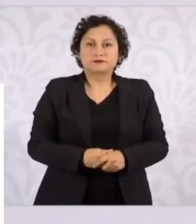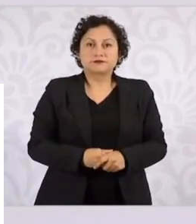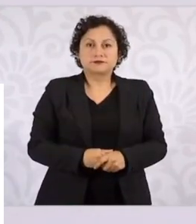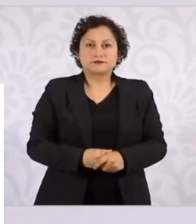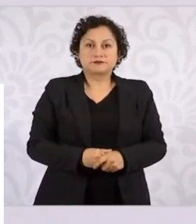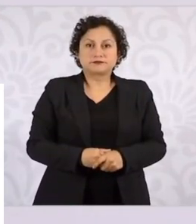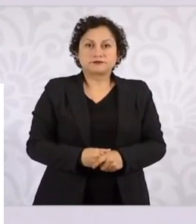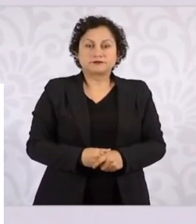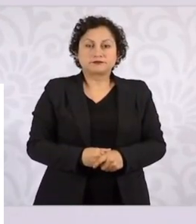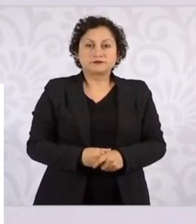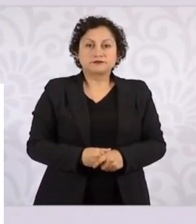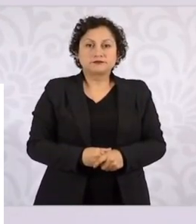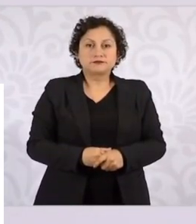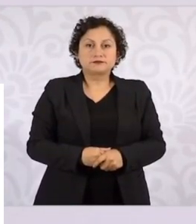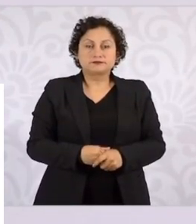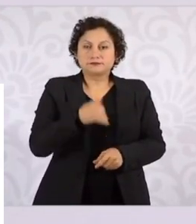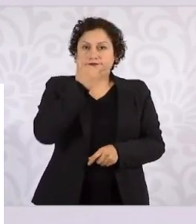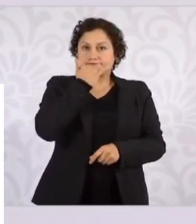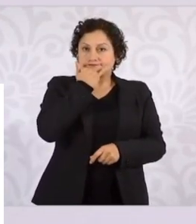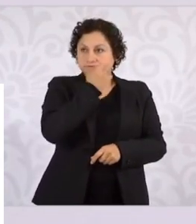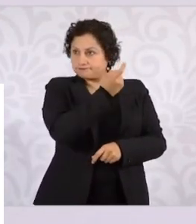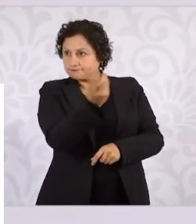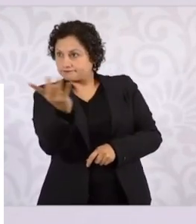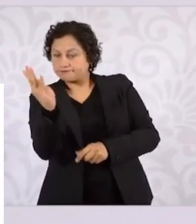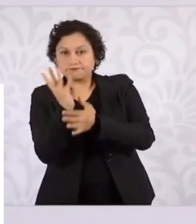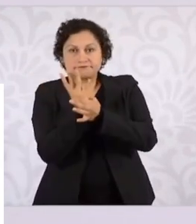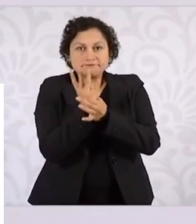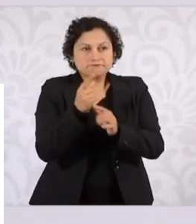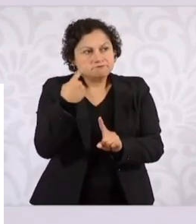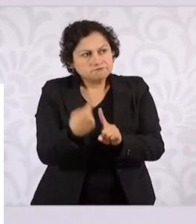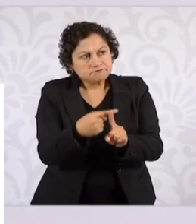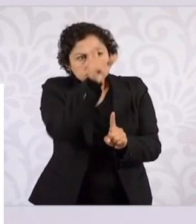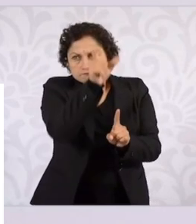justicia. ¿Quiénes son los voceros, para empezar?